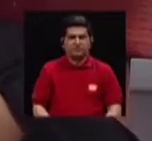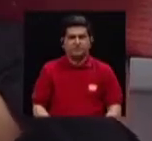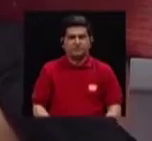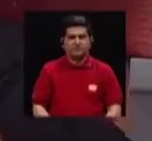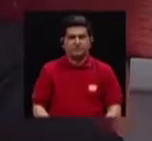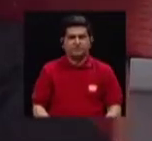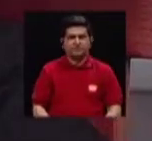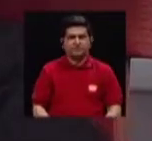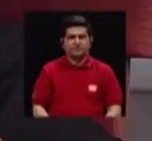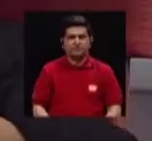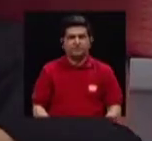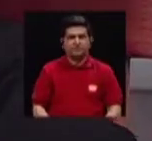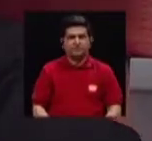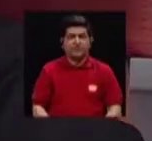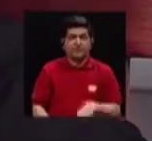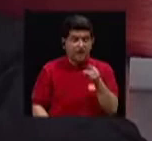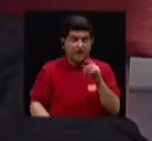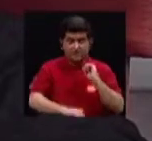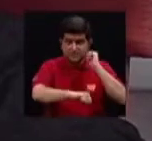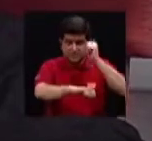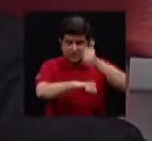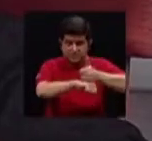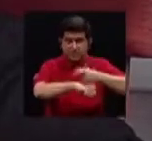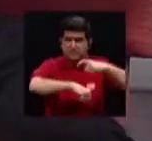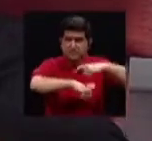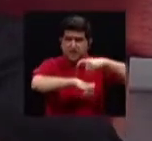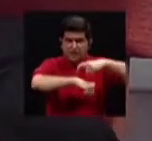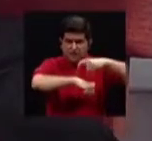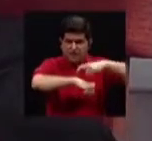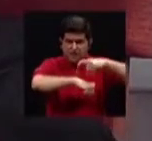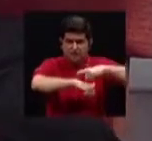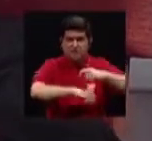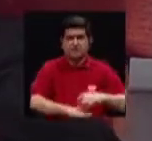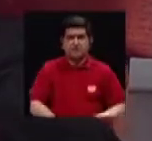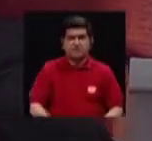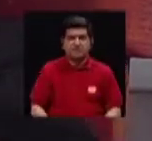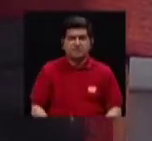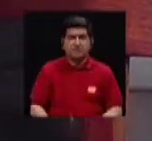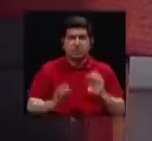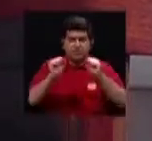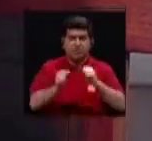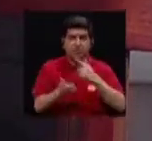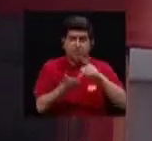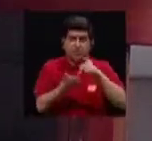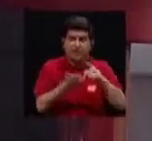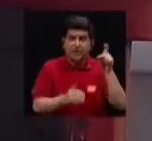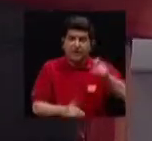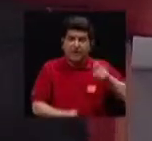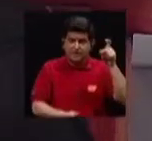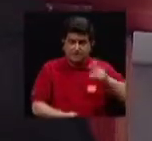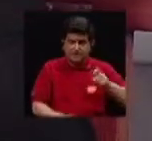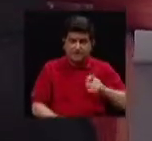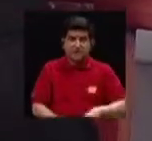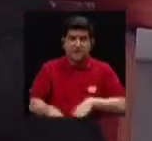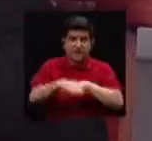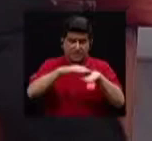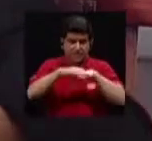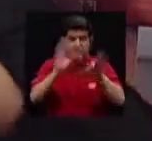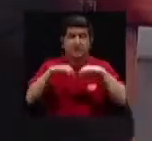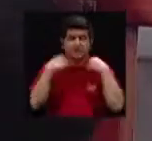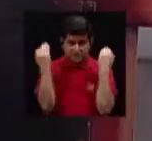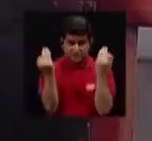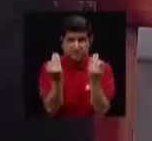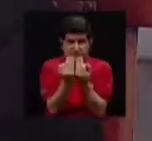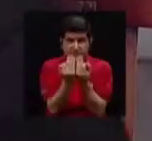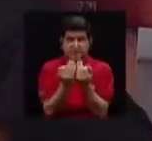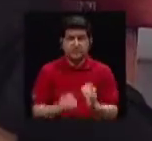se estableció en un tiempo para cubrir por lo menos las necesidades más básicas de la familia, ¿verdad?